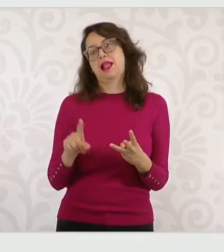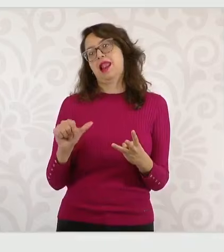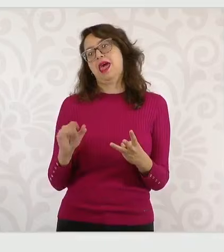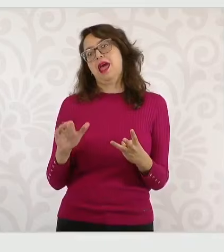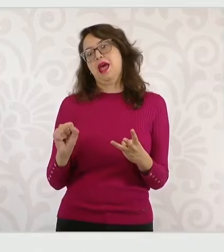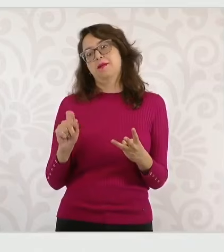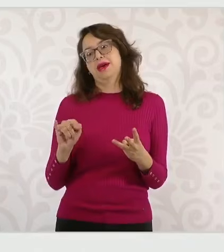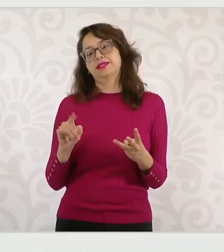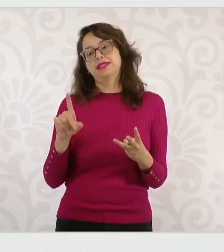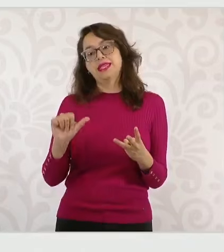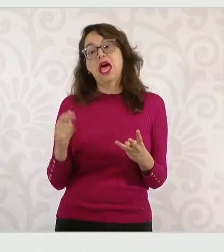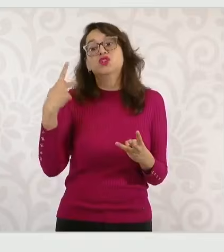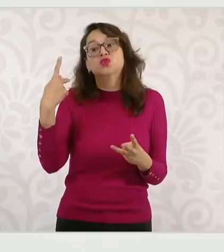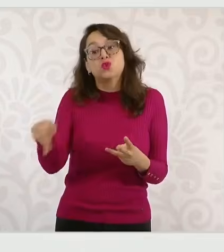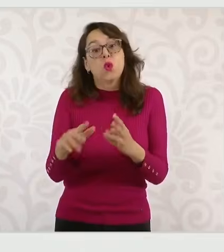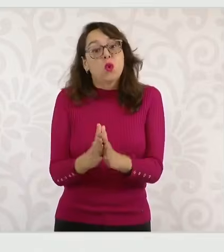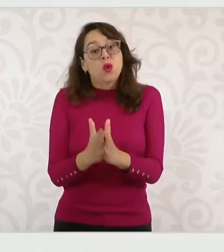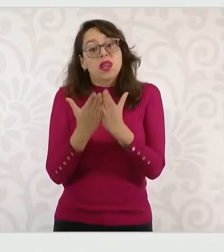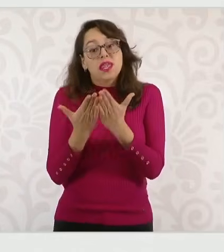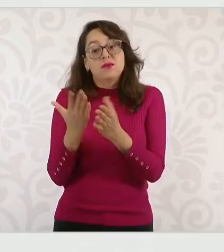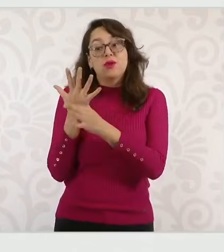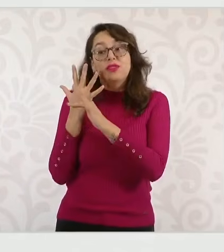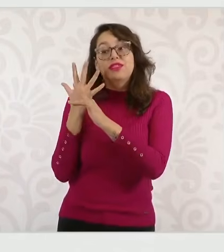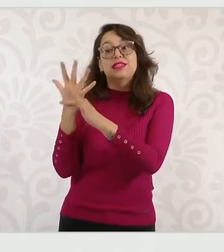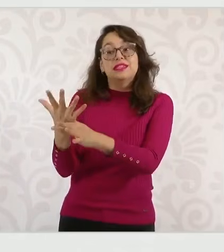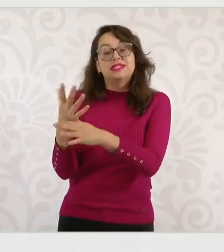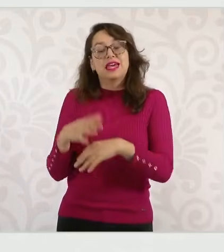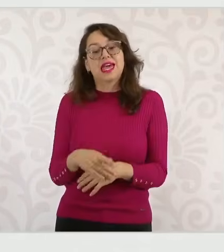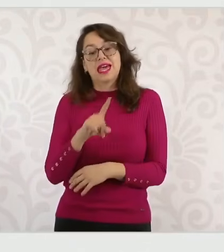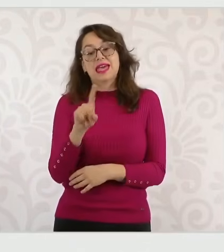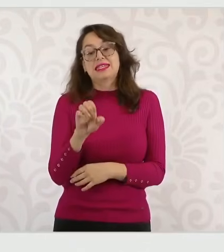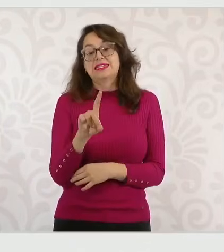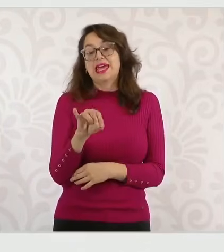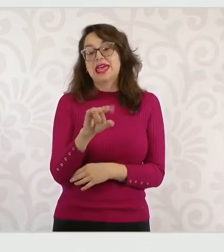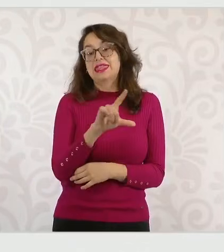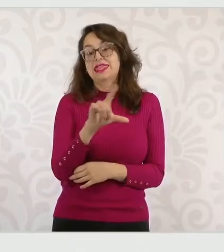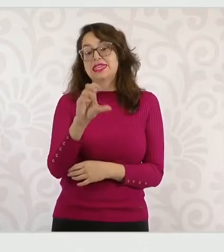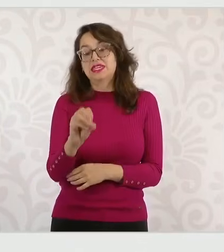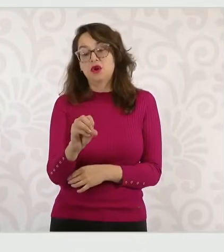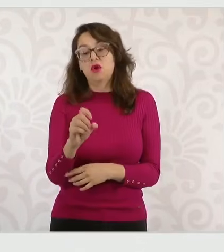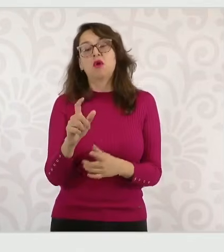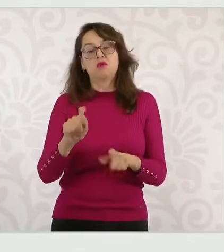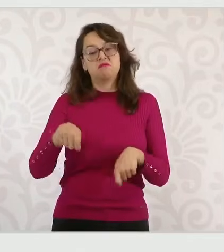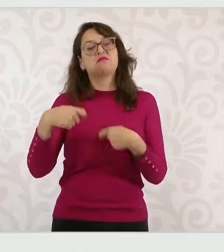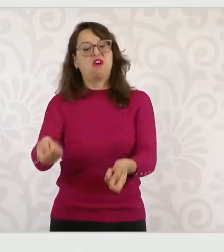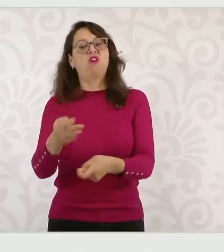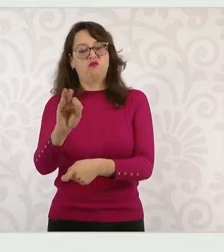Labastida, que en su libro dice que Zedillo vendió la elección del 2000 a Fox.